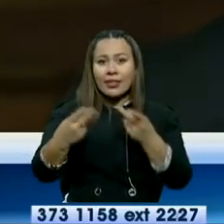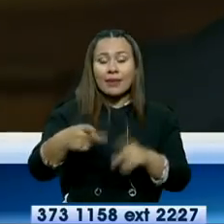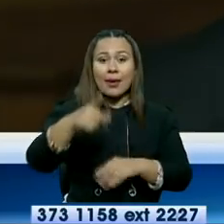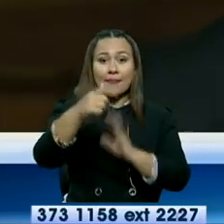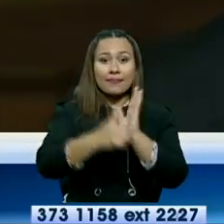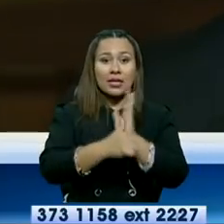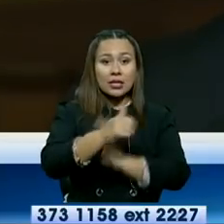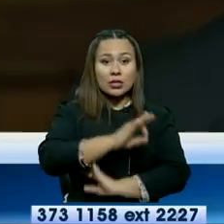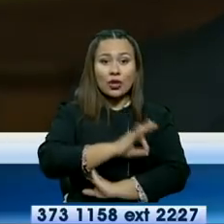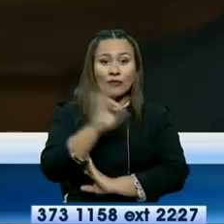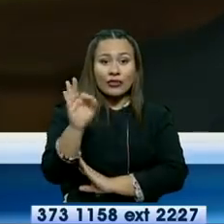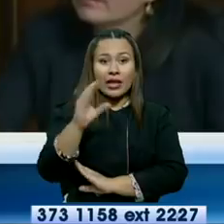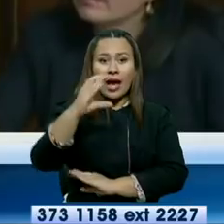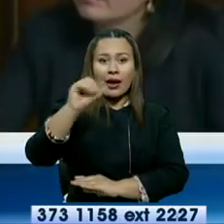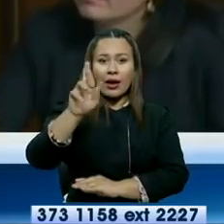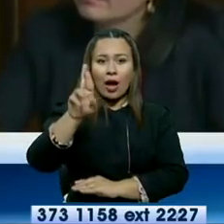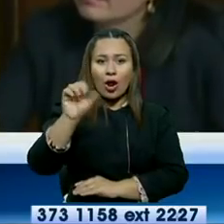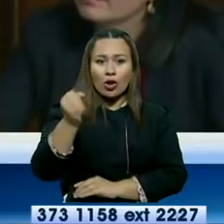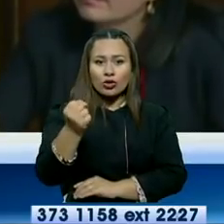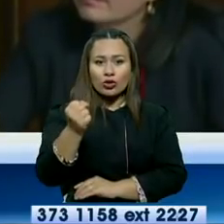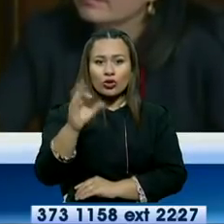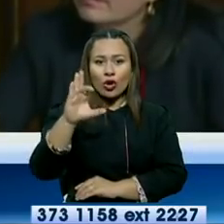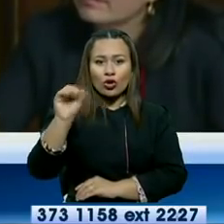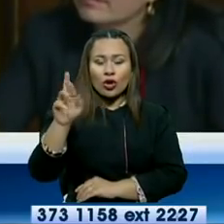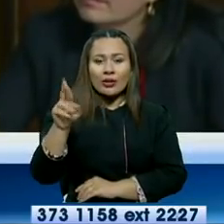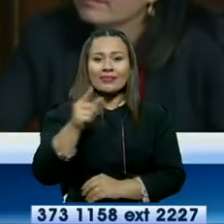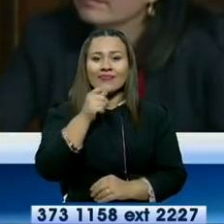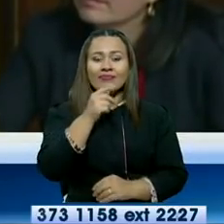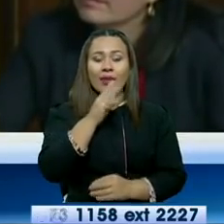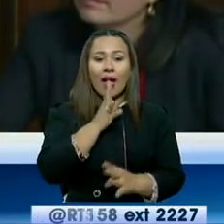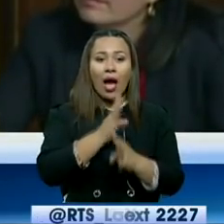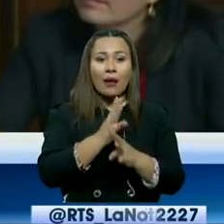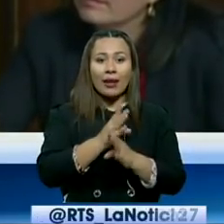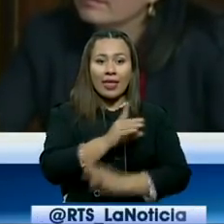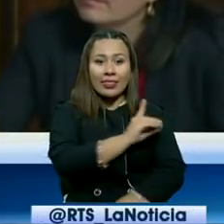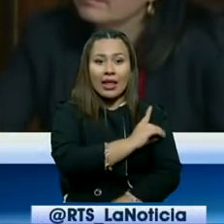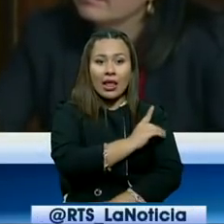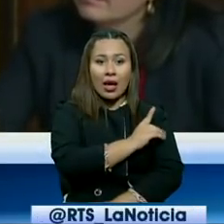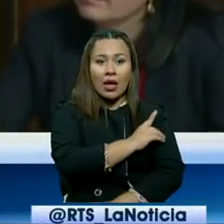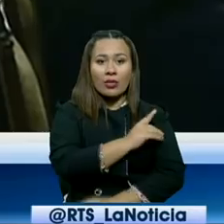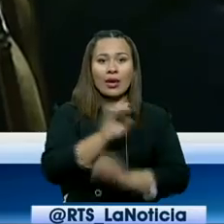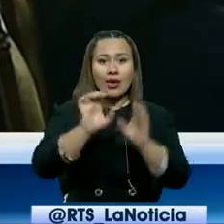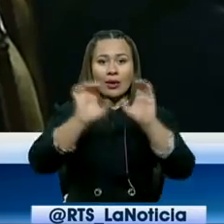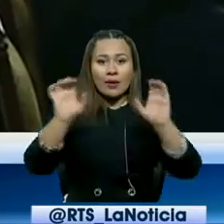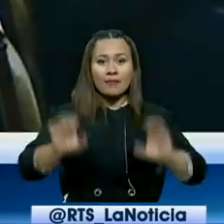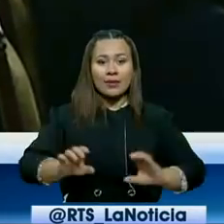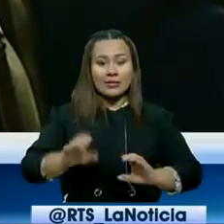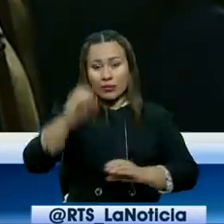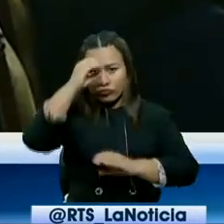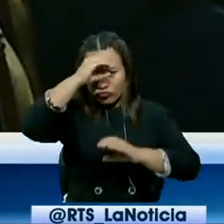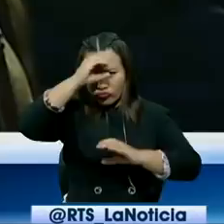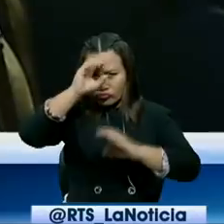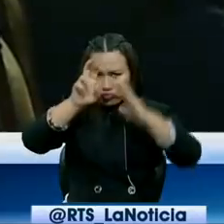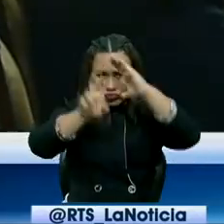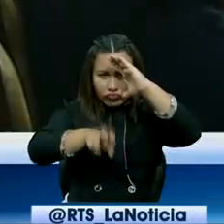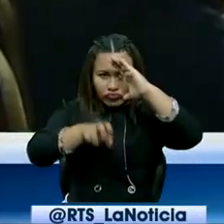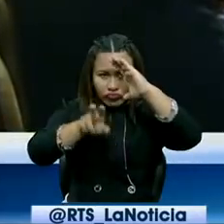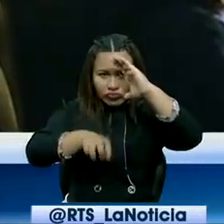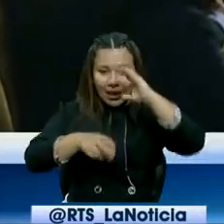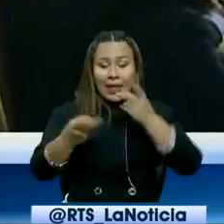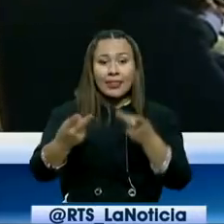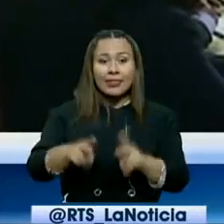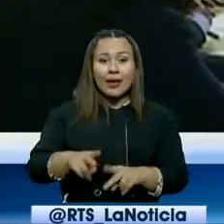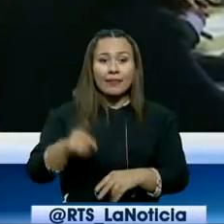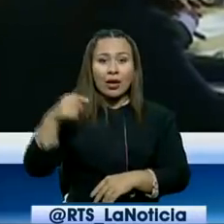Finanzas Carlos de la Torre será quien represente al primer mandatario en los directorios de la Empresa Nacional Minera, de la Empresa Astilleros